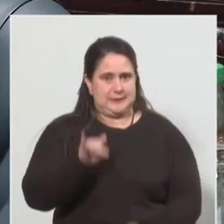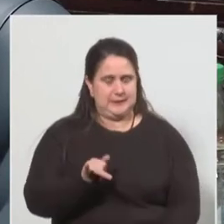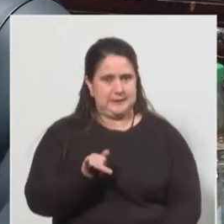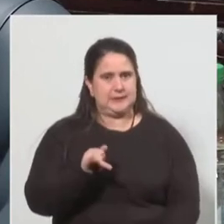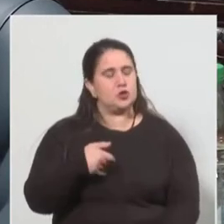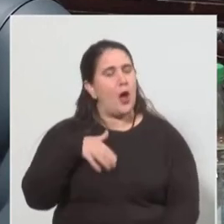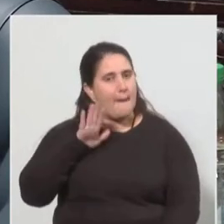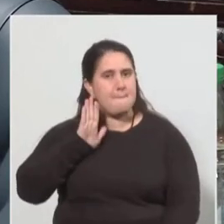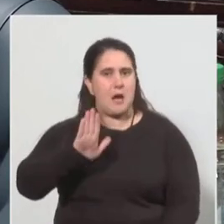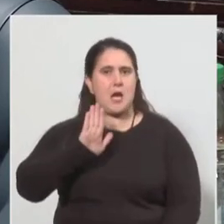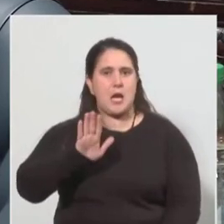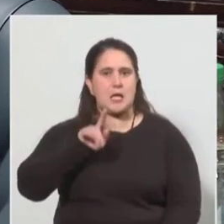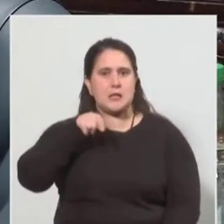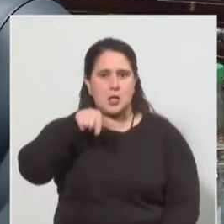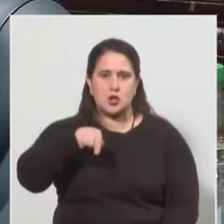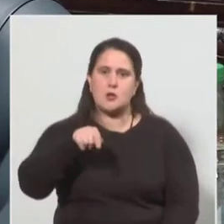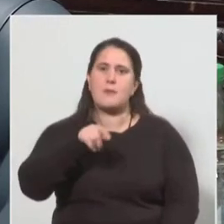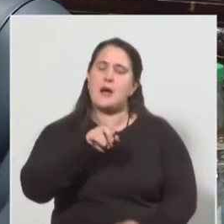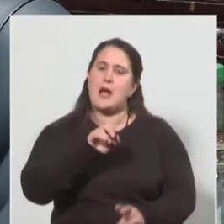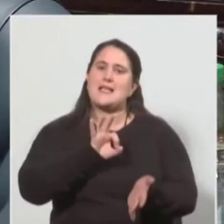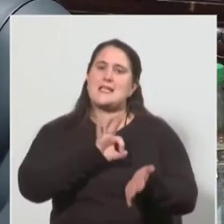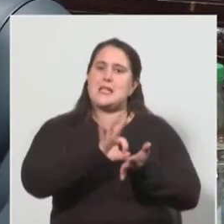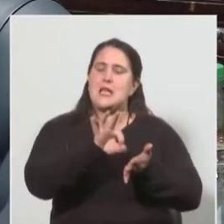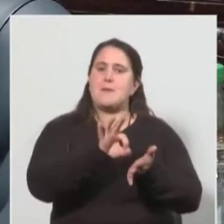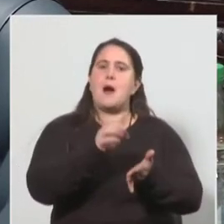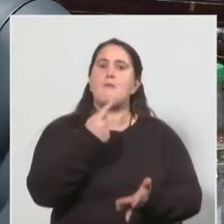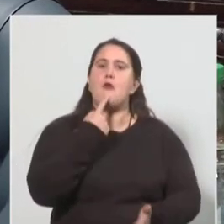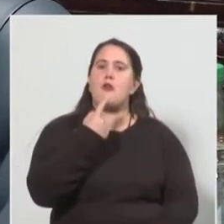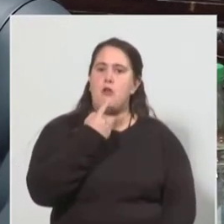gran amenaza para los sistemas políticos.